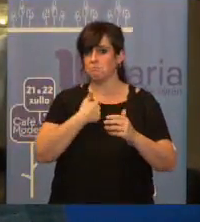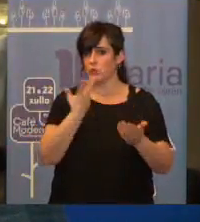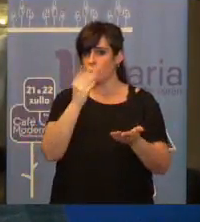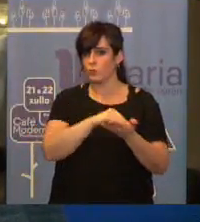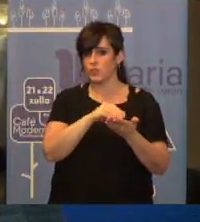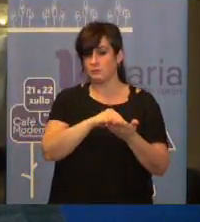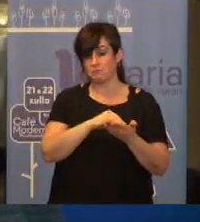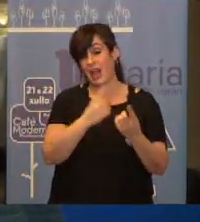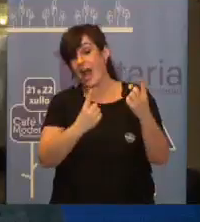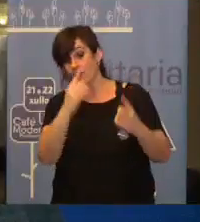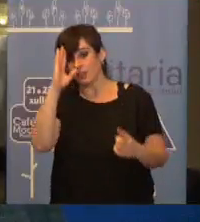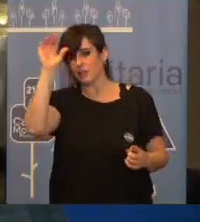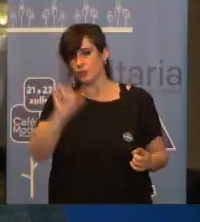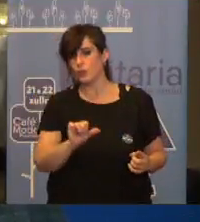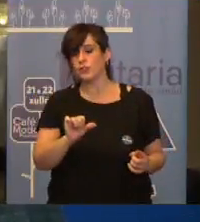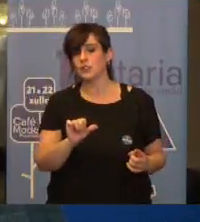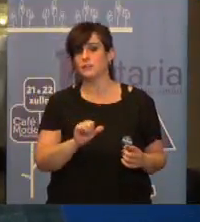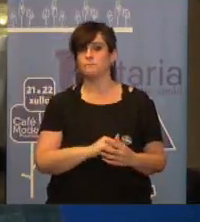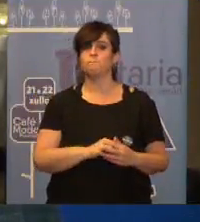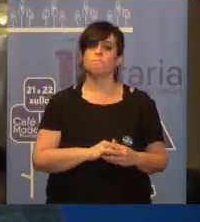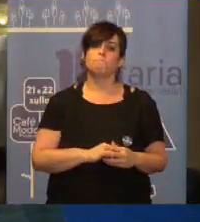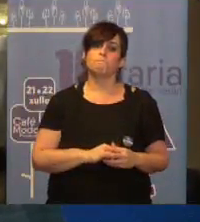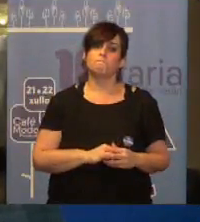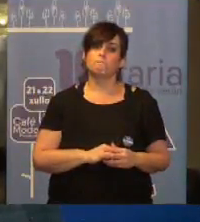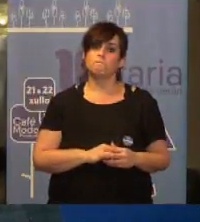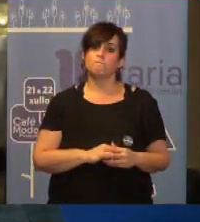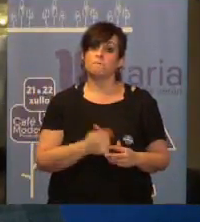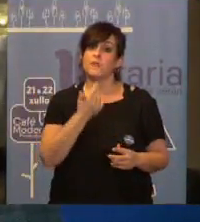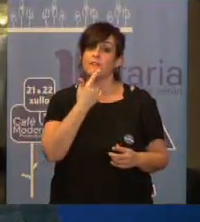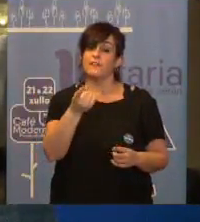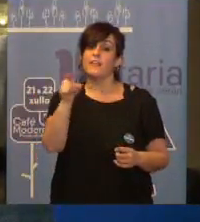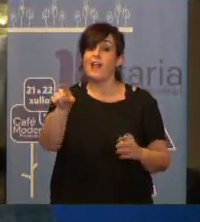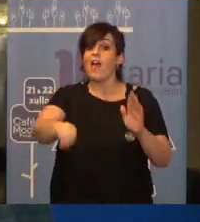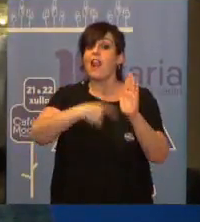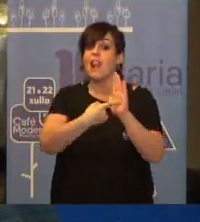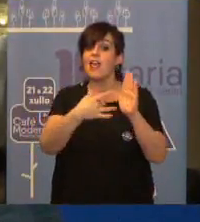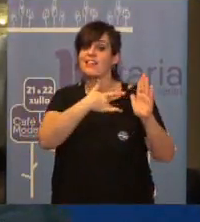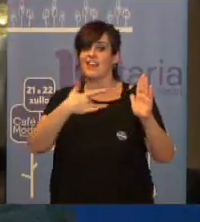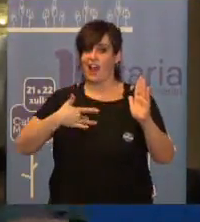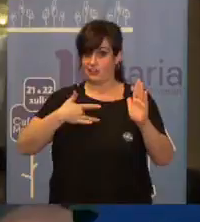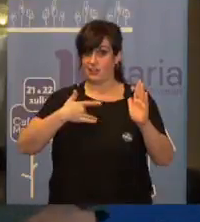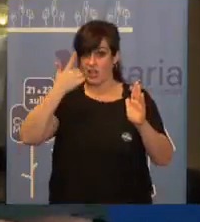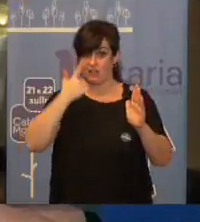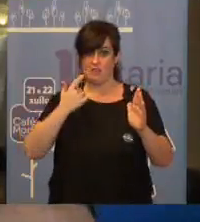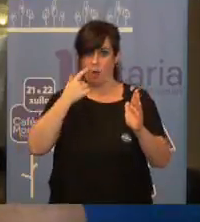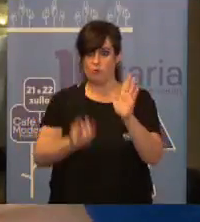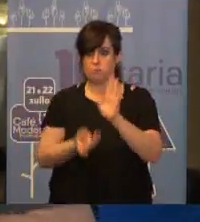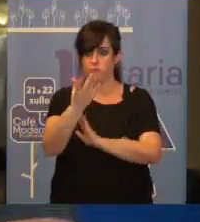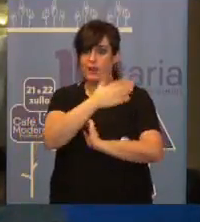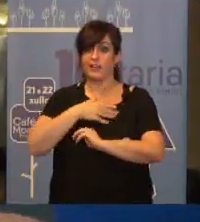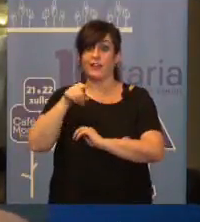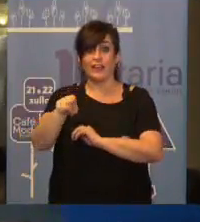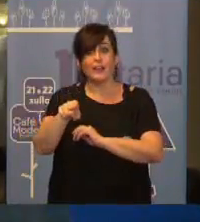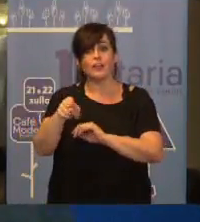un par deles, donde decía que o que había que facer era unha lei de caixas. Isto era antes de que houbera, en fin, todo o rollo